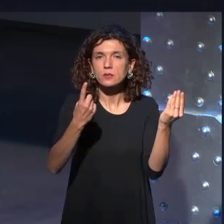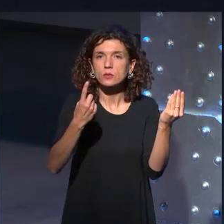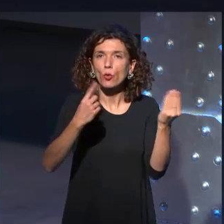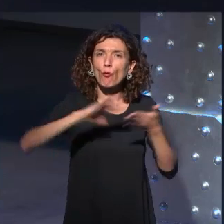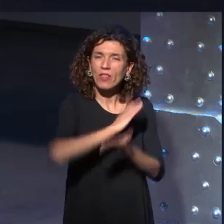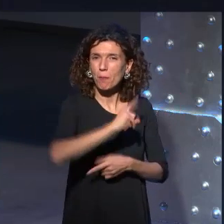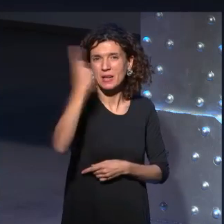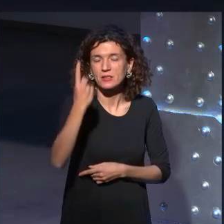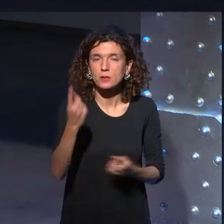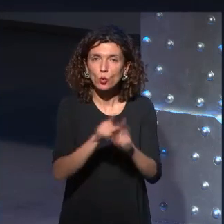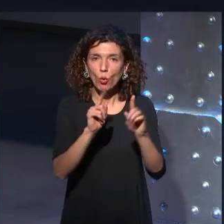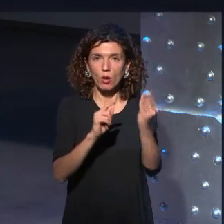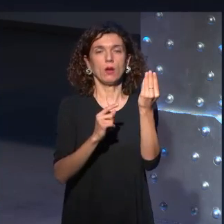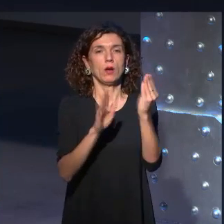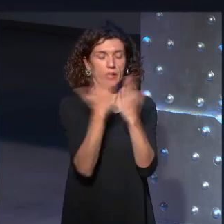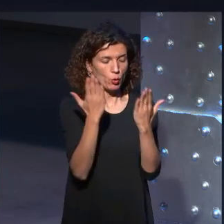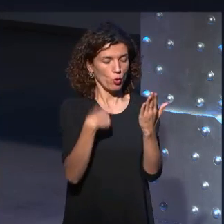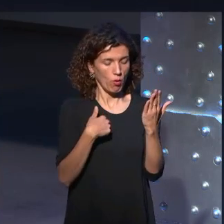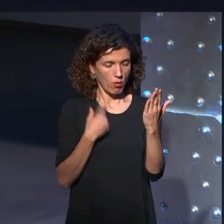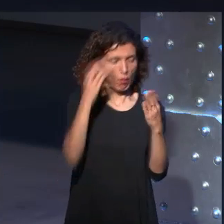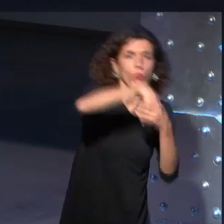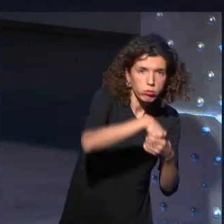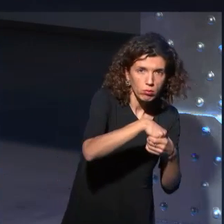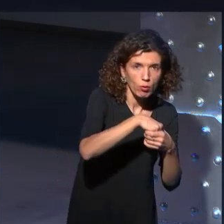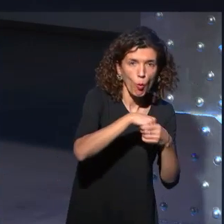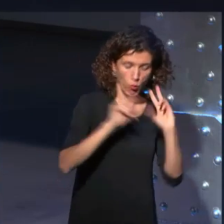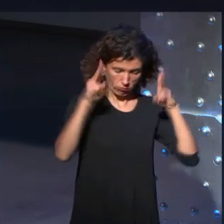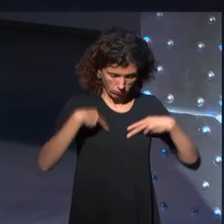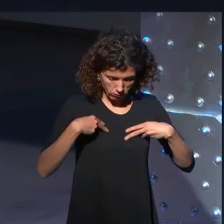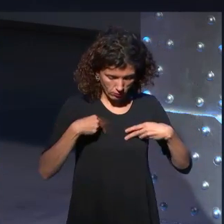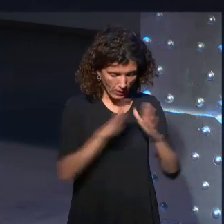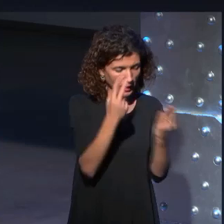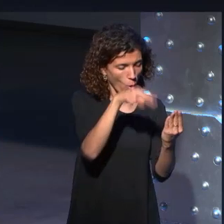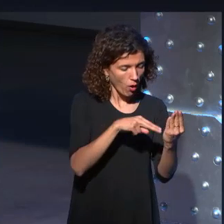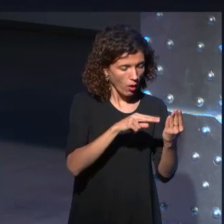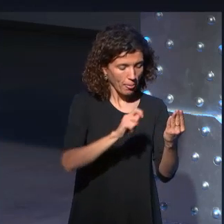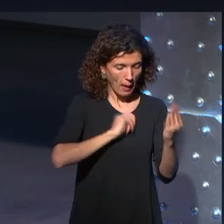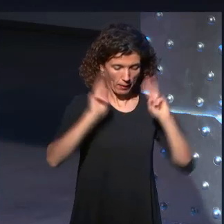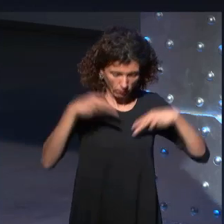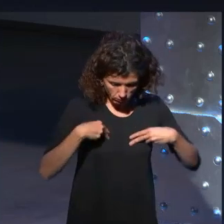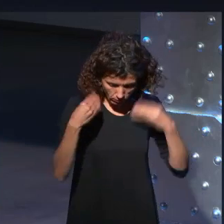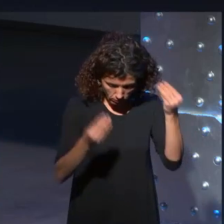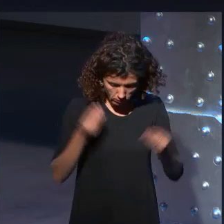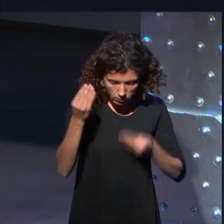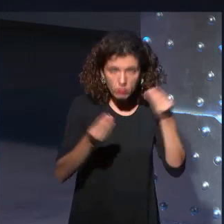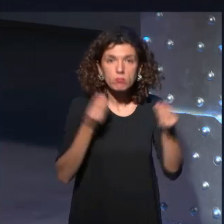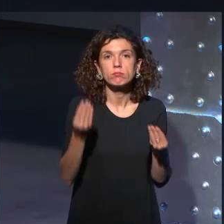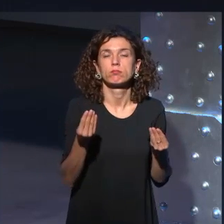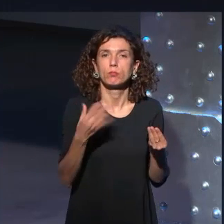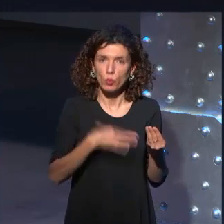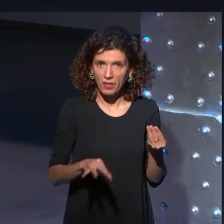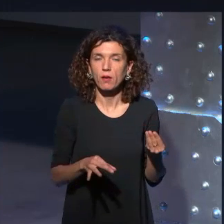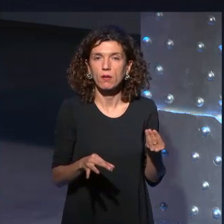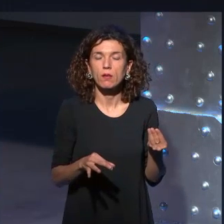hacia allá, de repente da la vuelta y ¡pum!, te mete dentro de ti. Creo que esa es la importancia de los libros, que nos hacen ver hacia donde